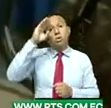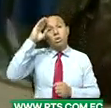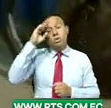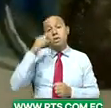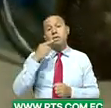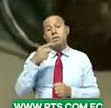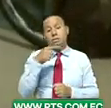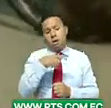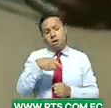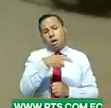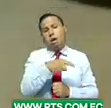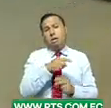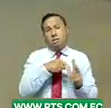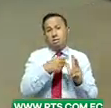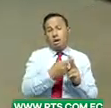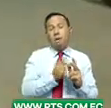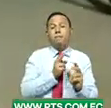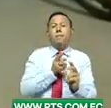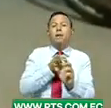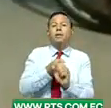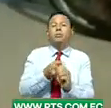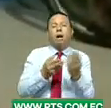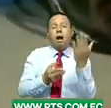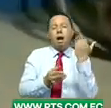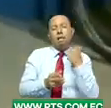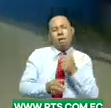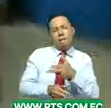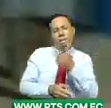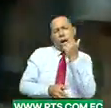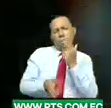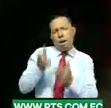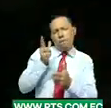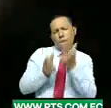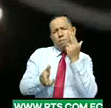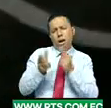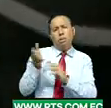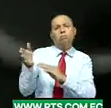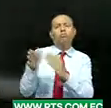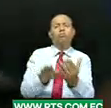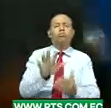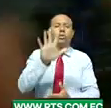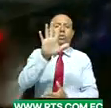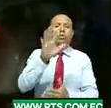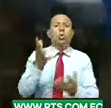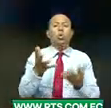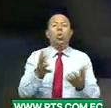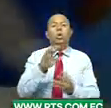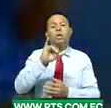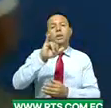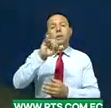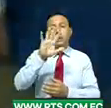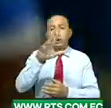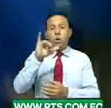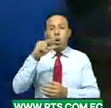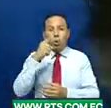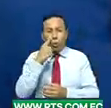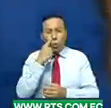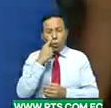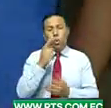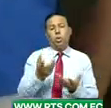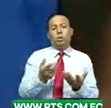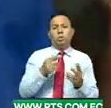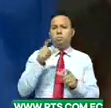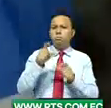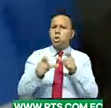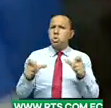tendrían participación en el asesinato de 5 personas el pasado 5 de julio en el sector La Venus, cuando varios ciudadanos